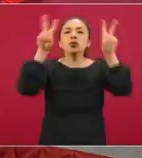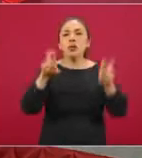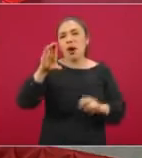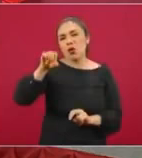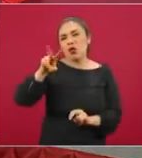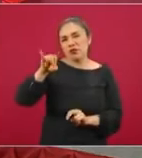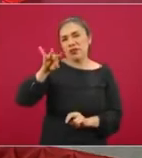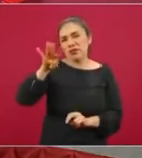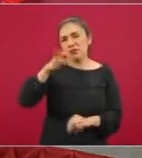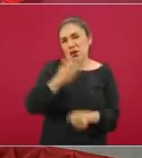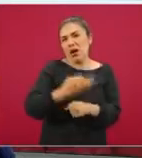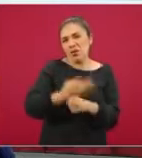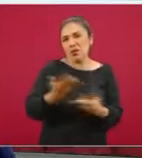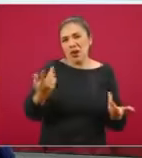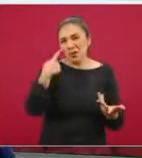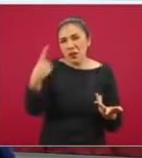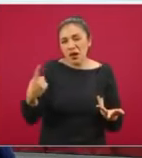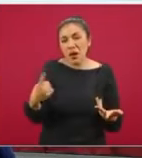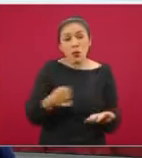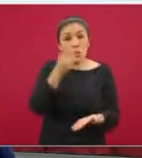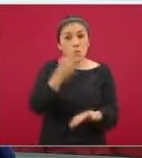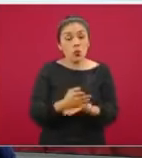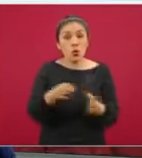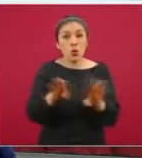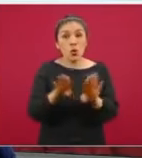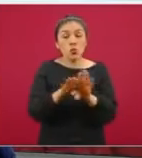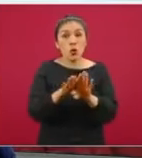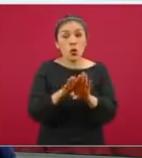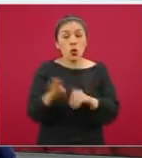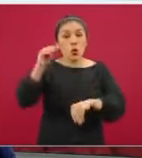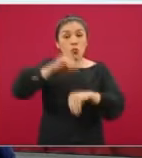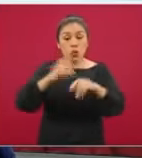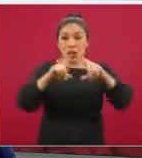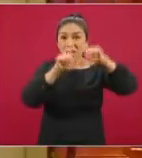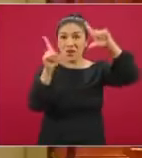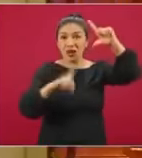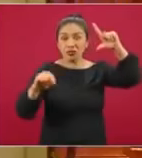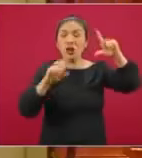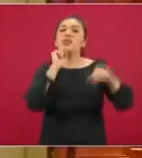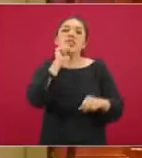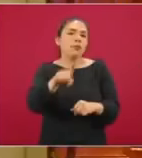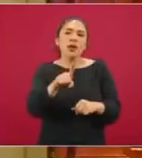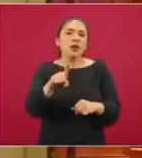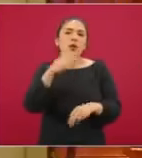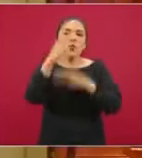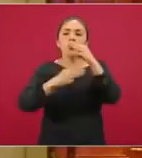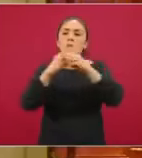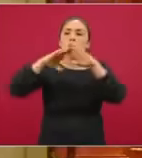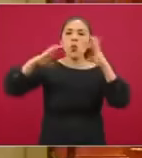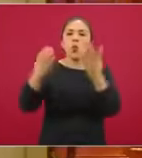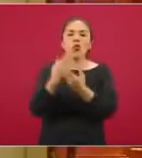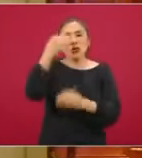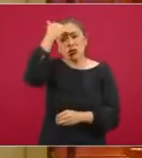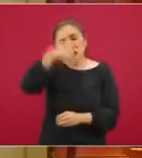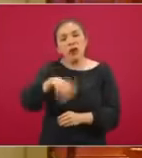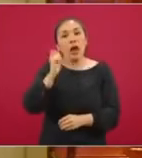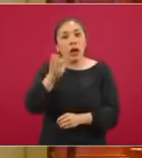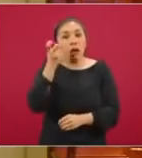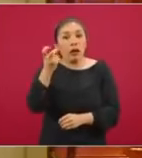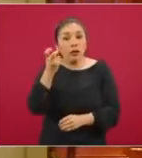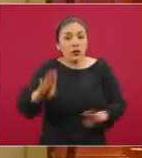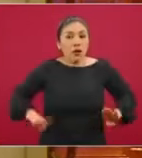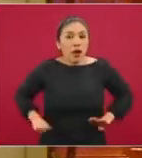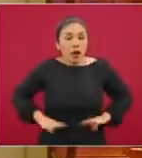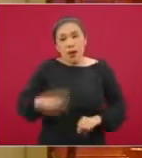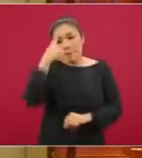de COVID-19, no solamente del componente nacional, sino también del componente internacional, todo esto